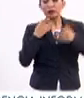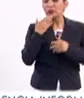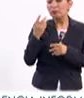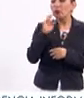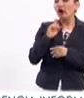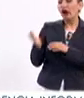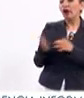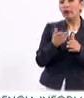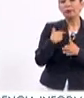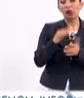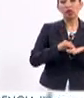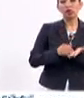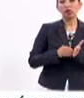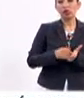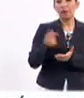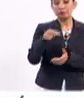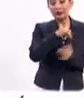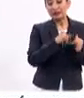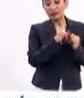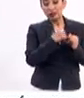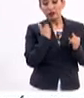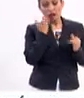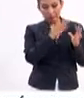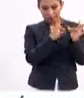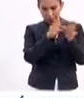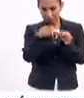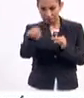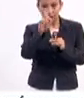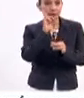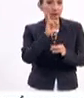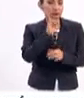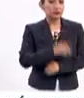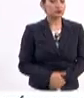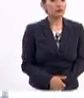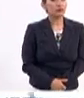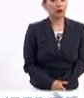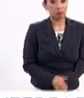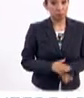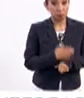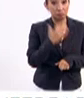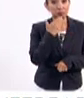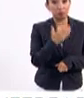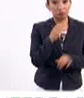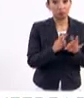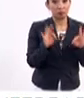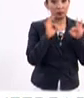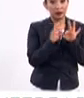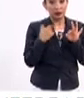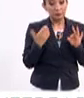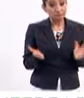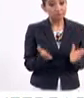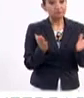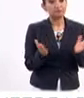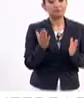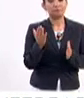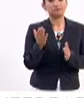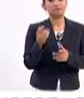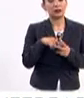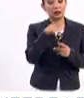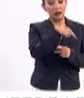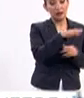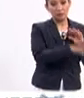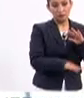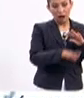cemento. Entonces el instituto lo que trata de hacer es capacitar y empoderar a las mujeres de esta manera. Excelente. Pues es muy importante este fomento desde